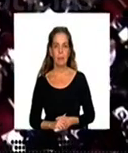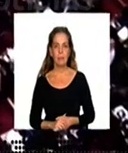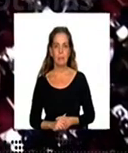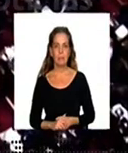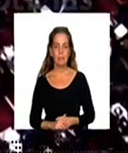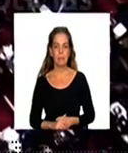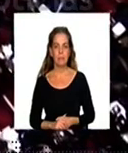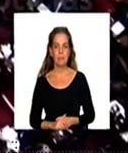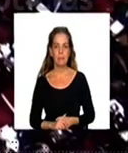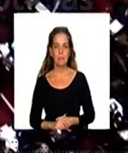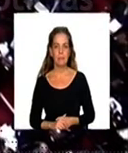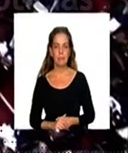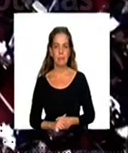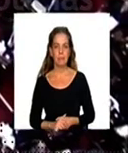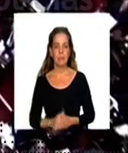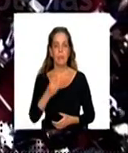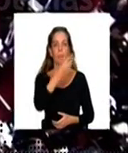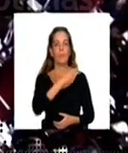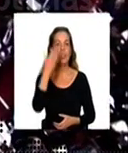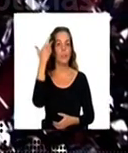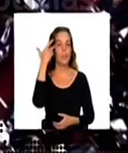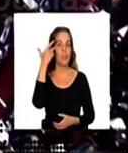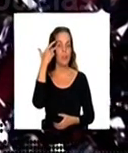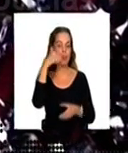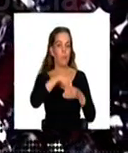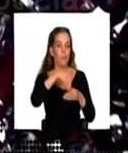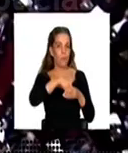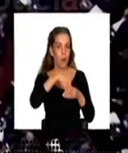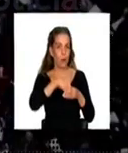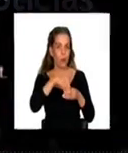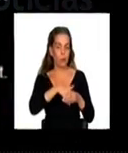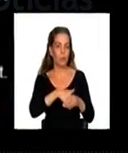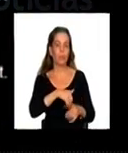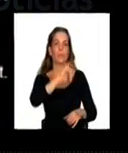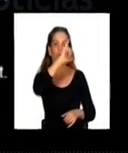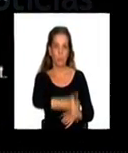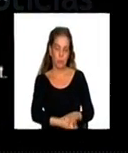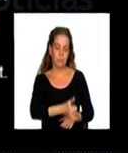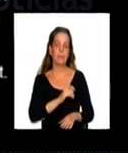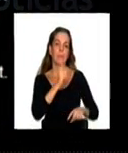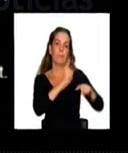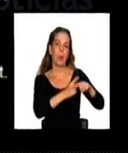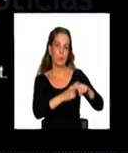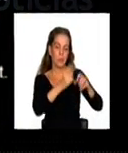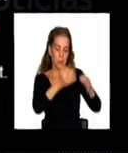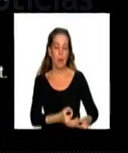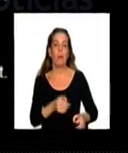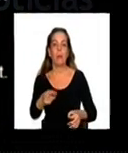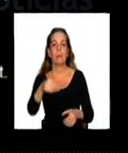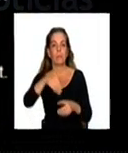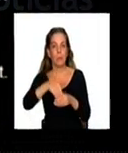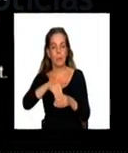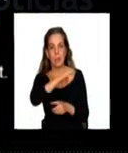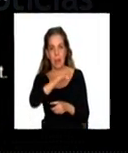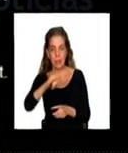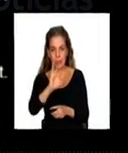La Cámara de Diputados transformó en ley el proyecto de protección de víctimas de delitos. Se votó por unanimidad con las